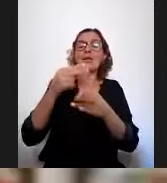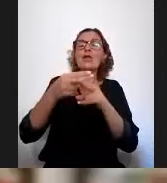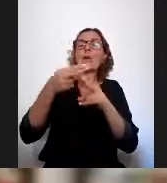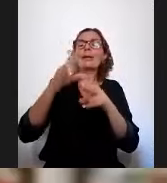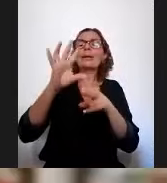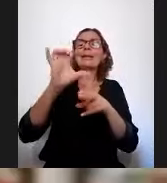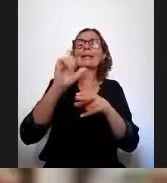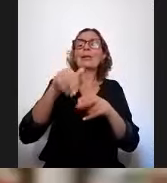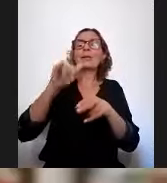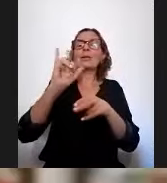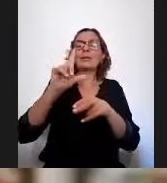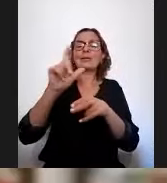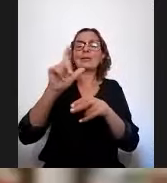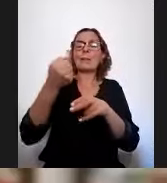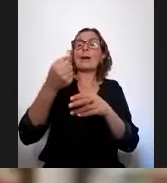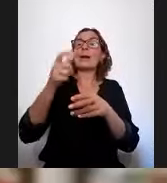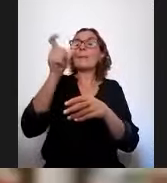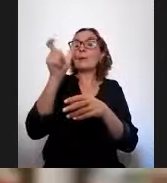puedan